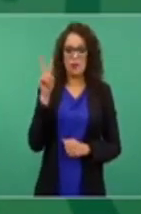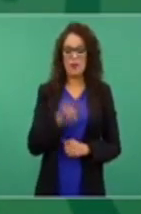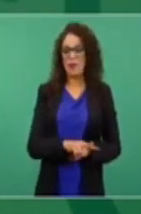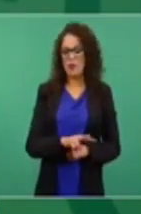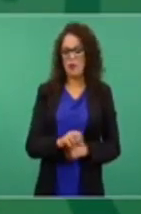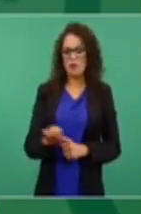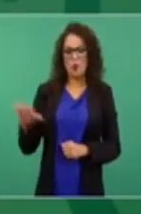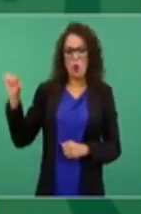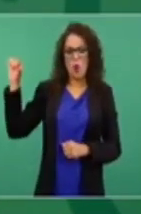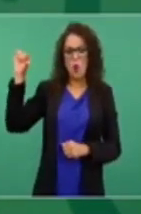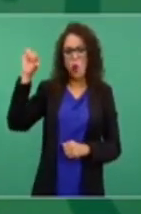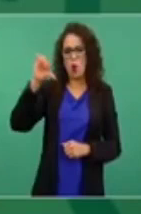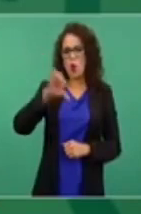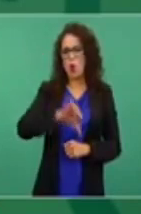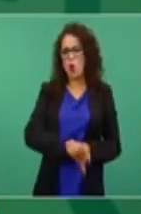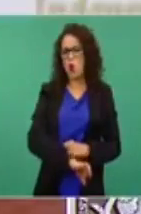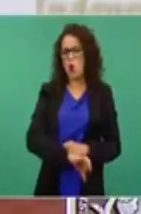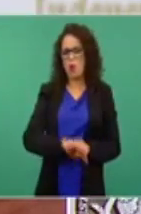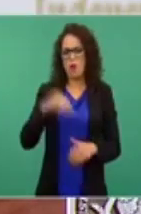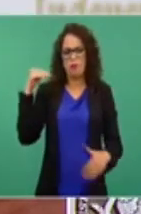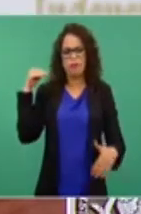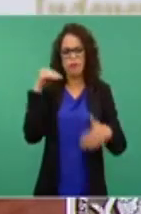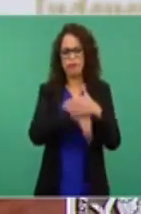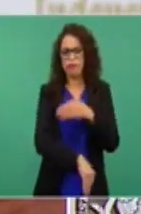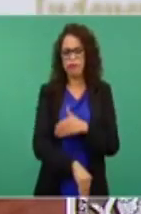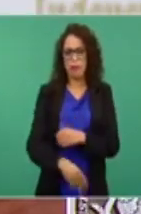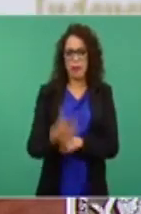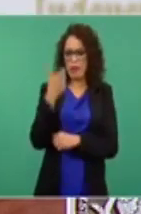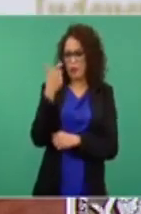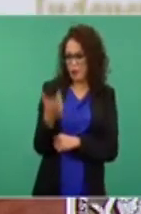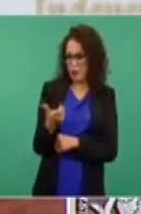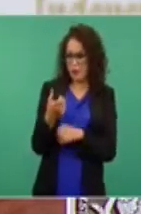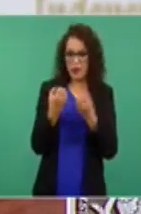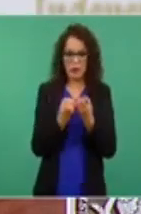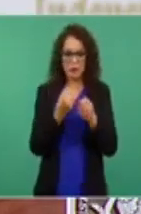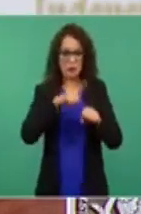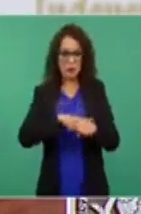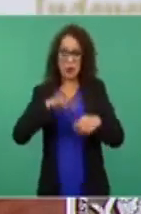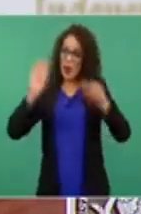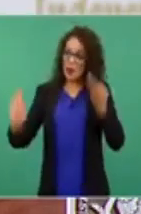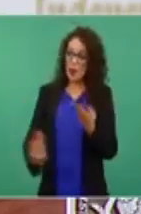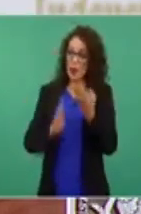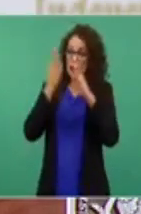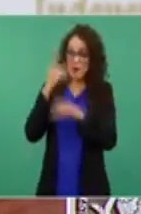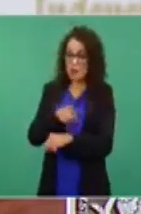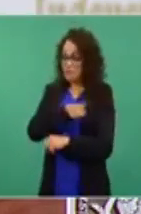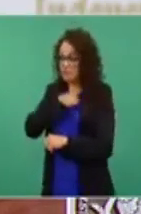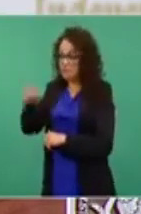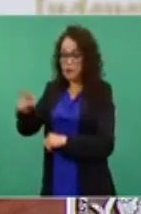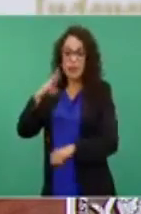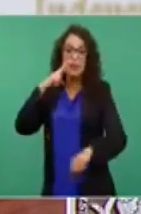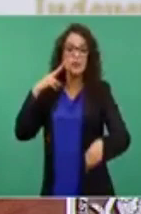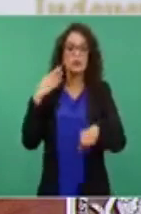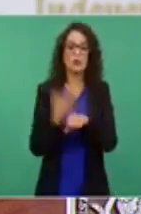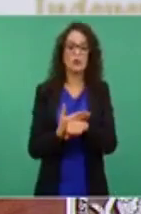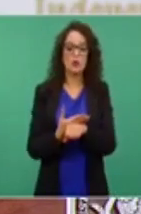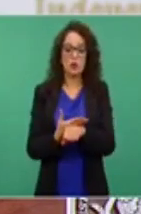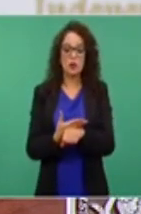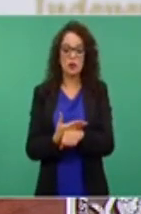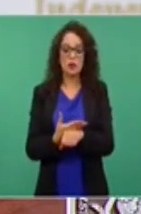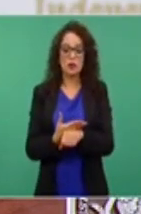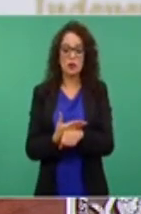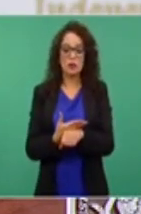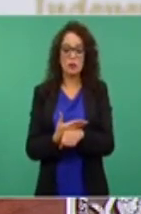económica, social en el mundo. Ellos son responsables de la crisis